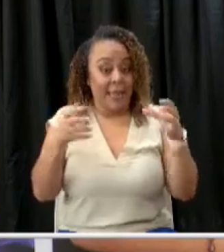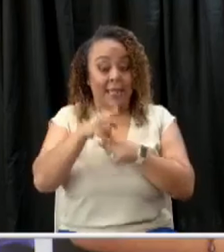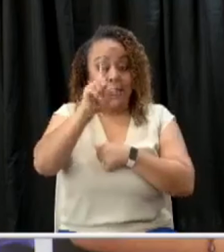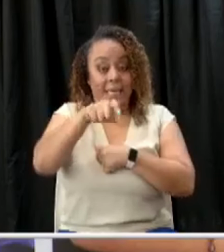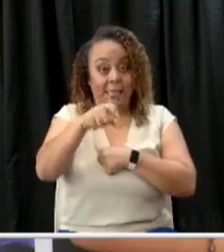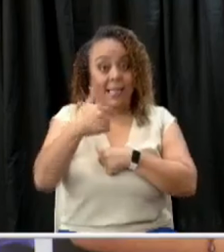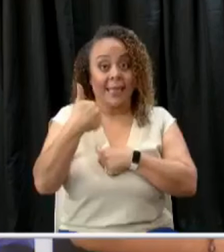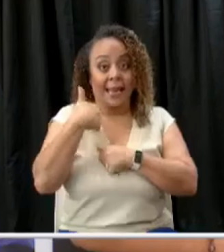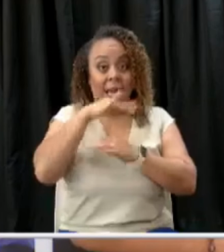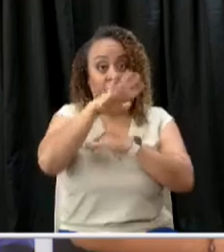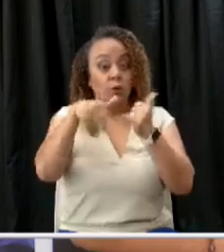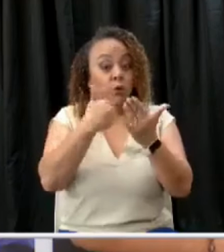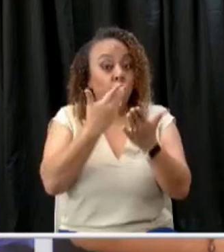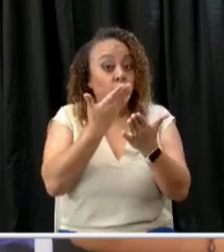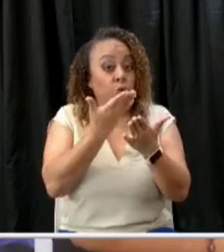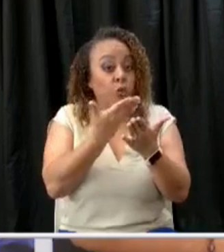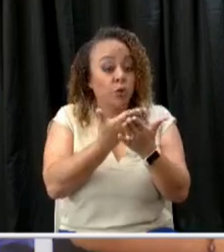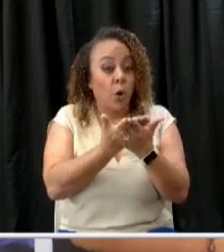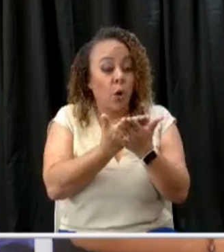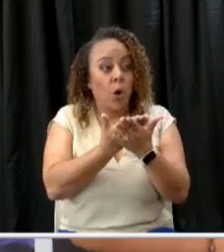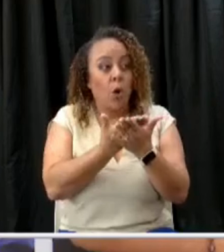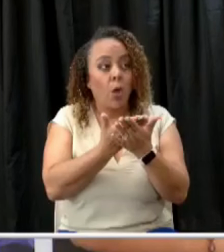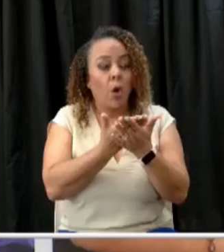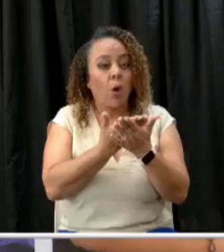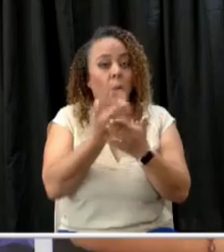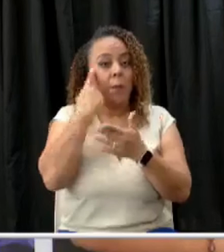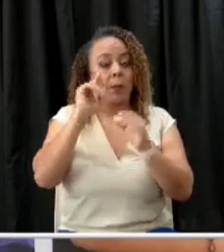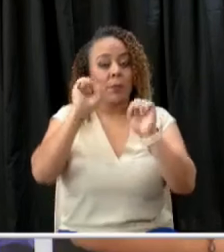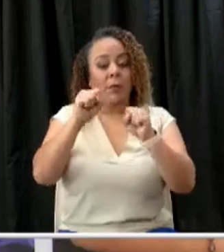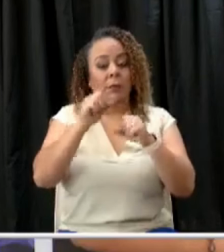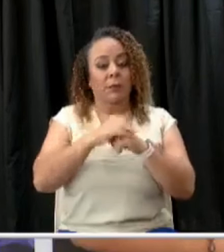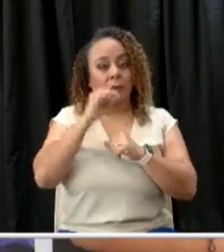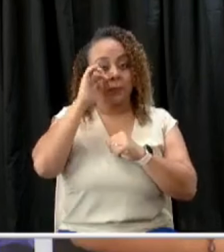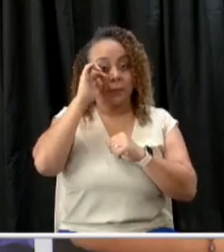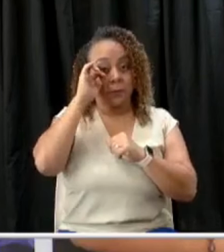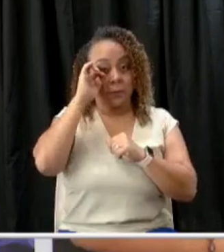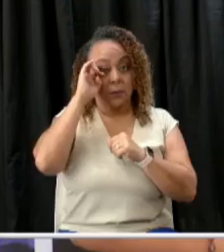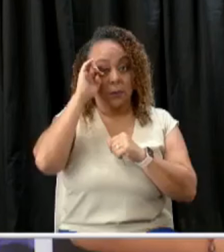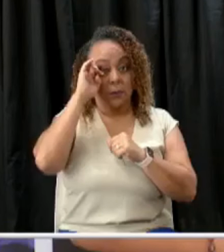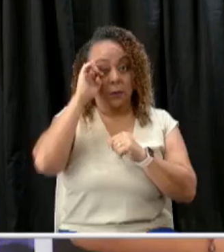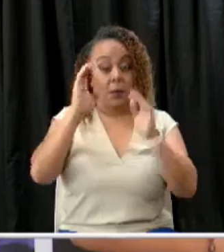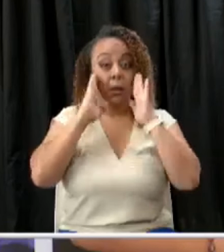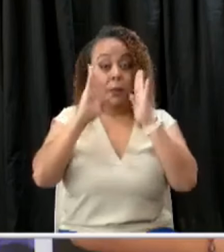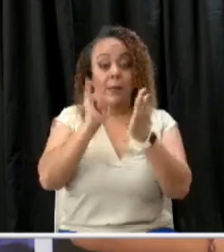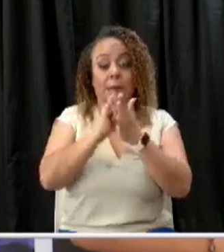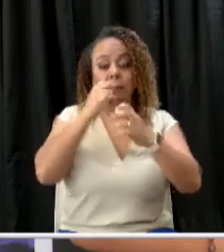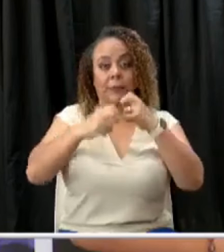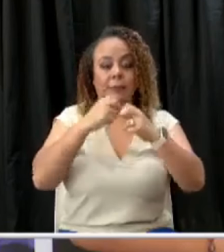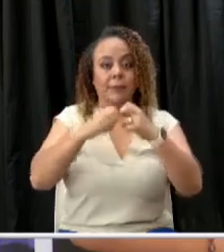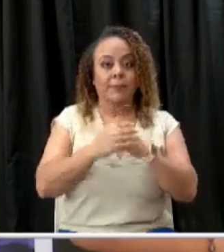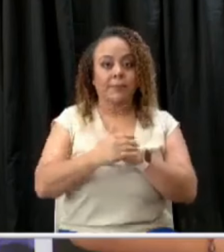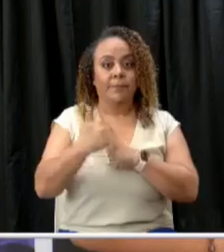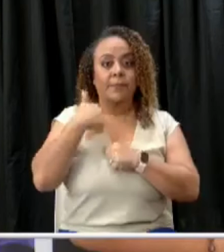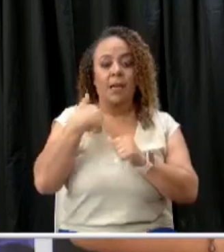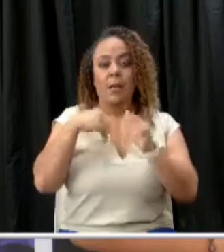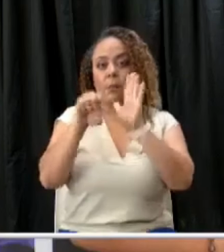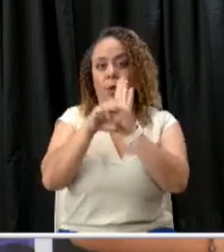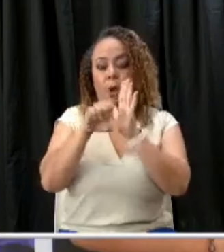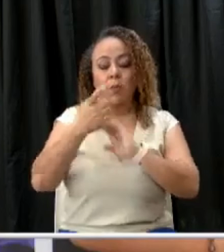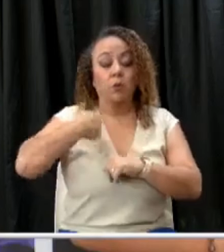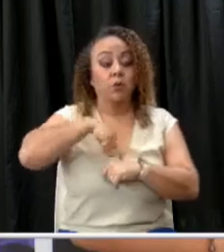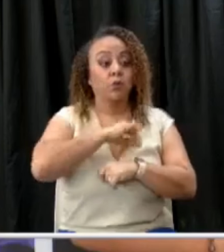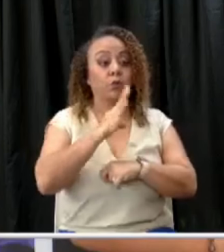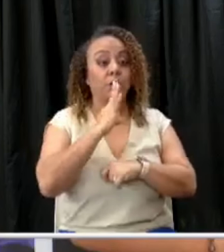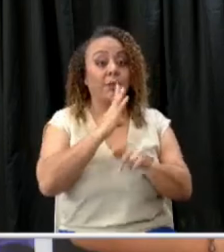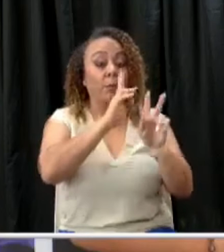necesitan contar con todo el staff para poder atender este tipo de problemas cuando tienen, por ejemplo, cuando estamos hablando